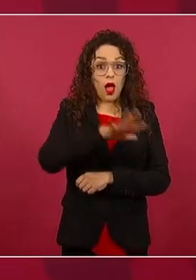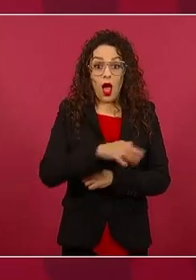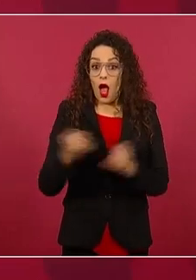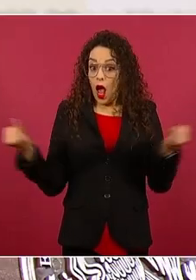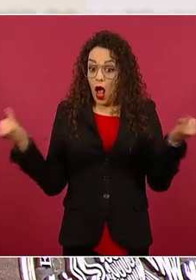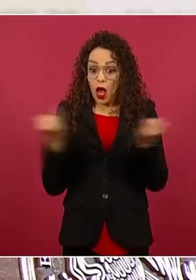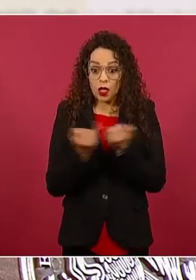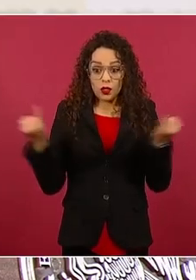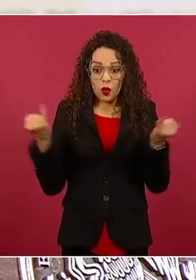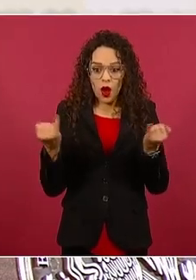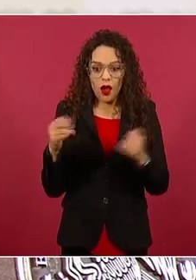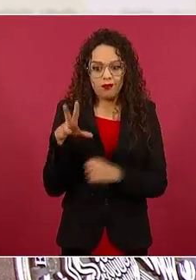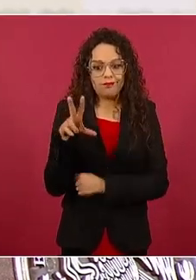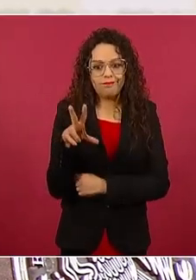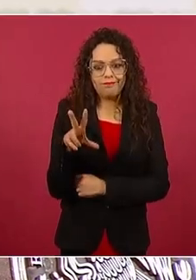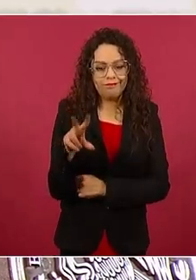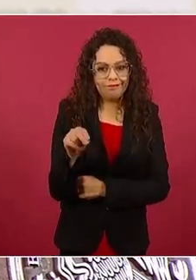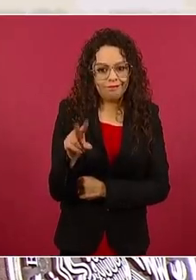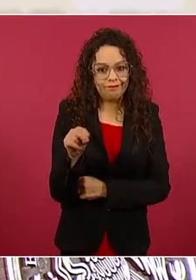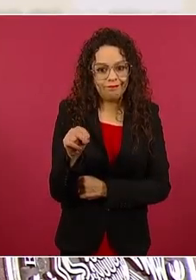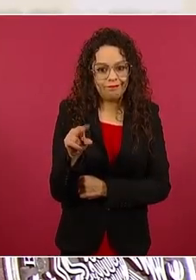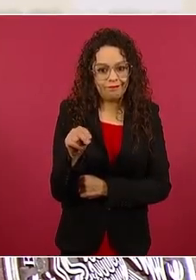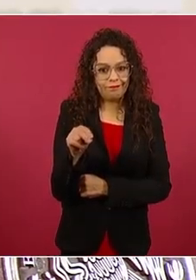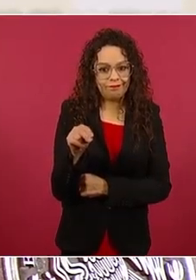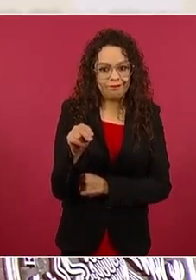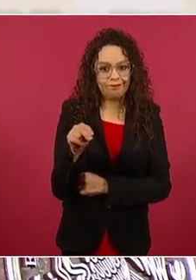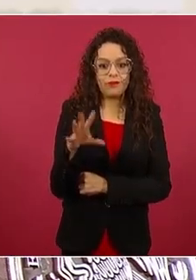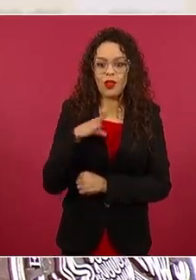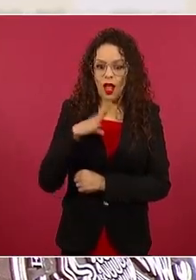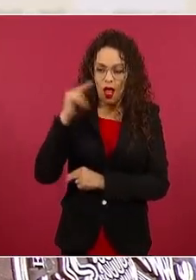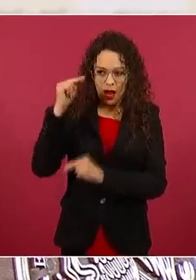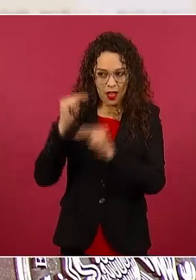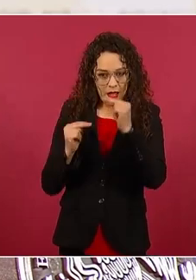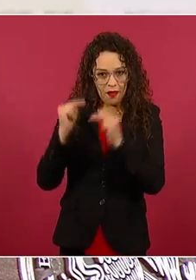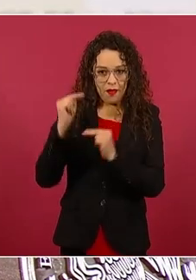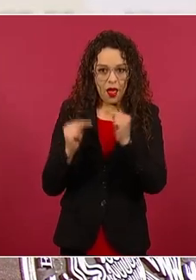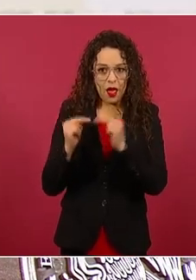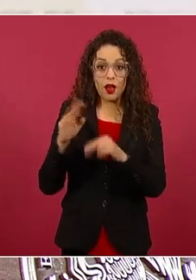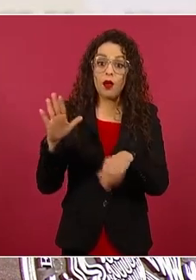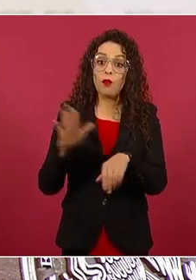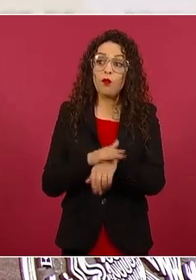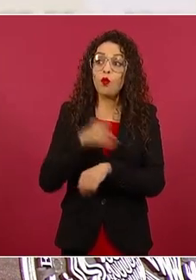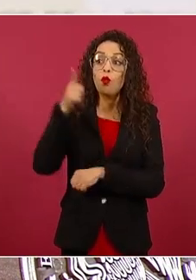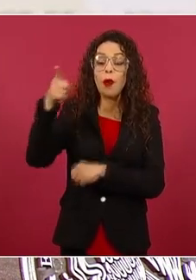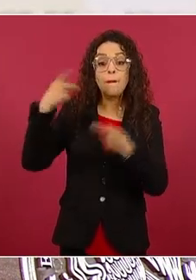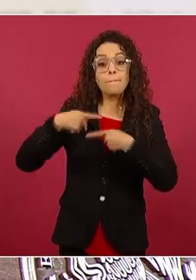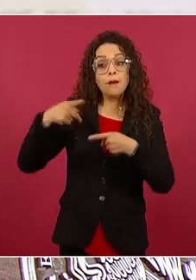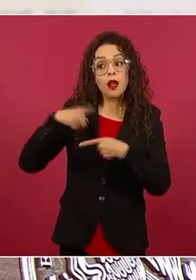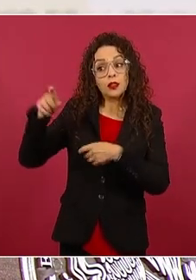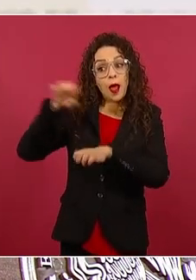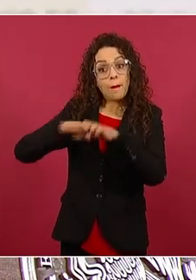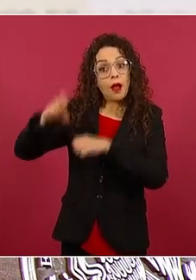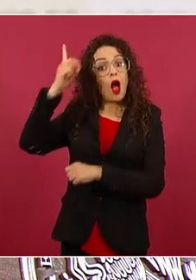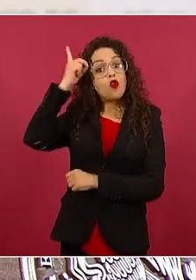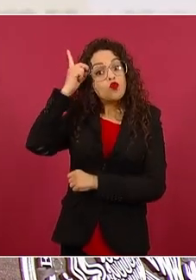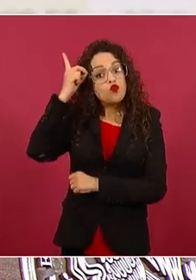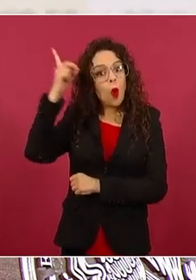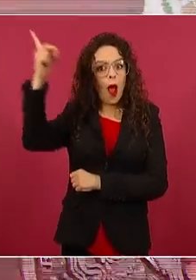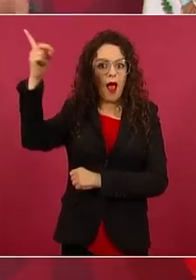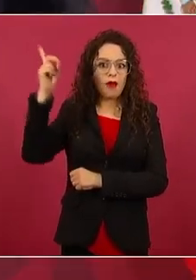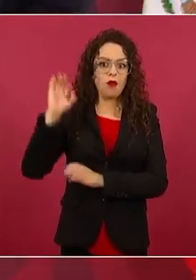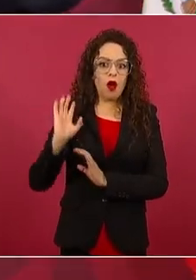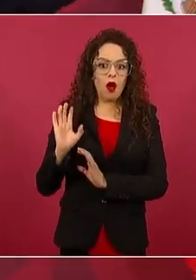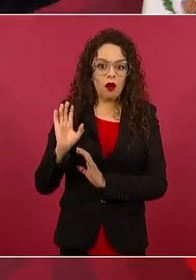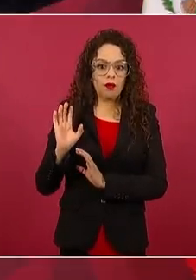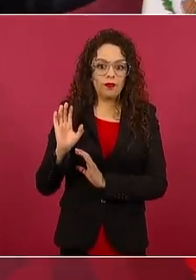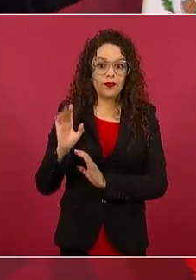siempre sostengo que una cosa son los dueños de los medios y estos periodistas famosos